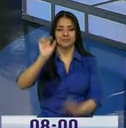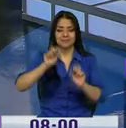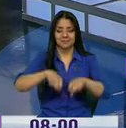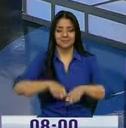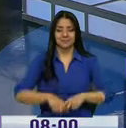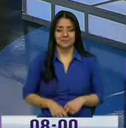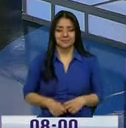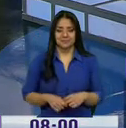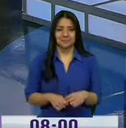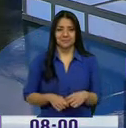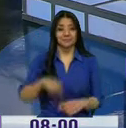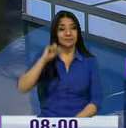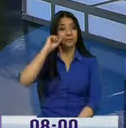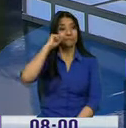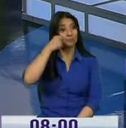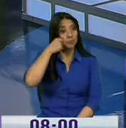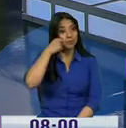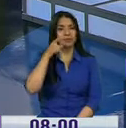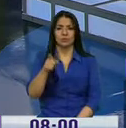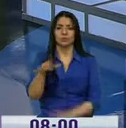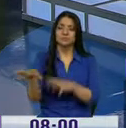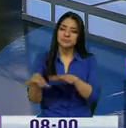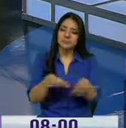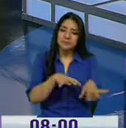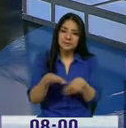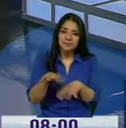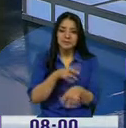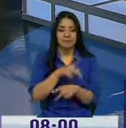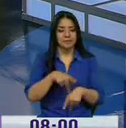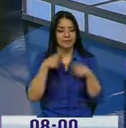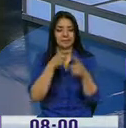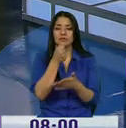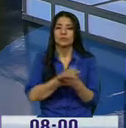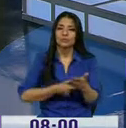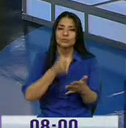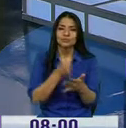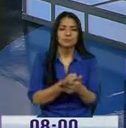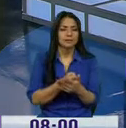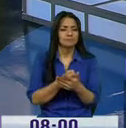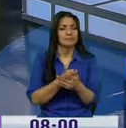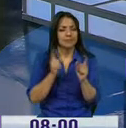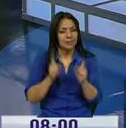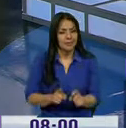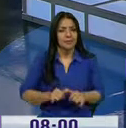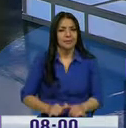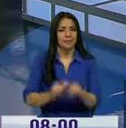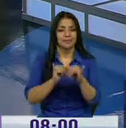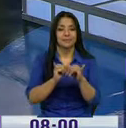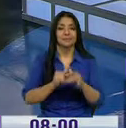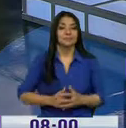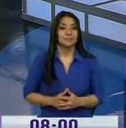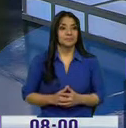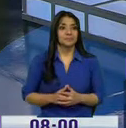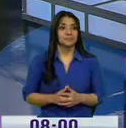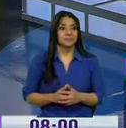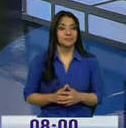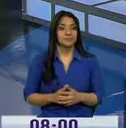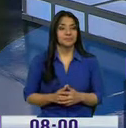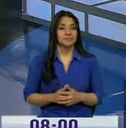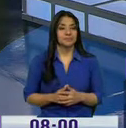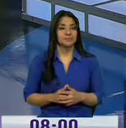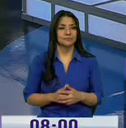098-518-4393. No se olvide, vecinos, haga con ganas, de luchar a la vida, de comerse el mundo. Y una frase que es muy bonita, pues no